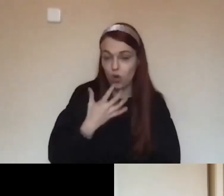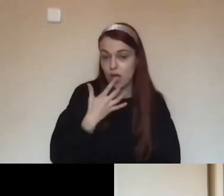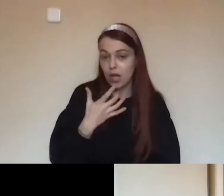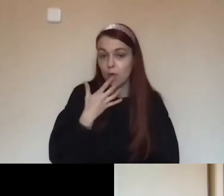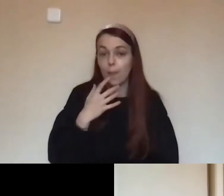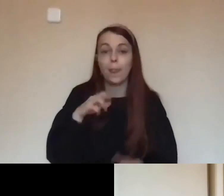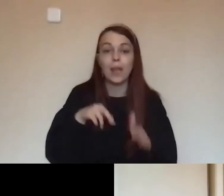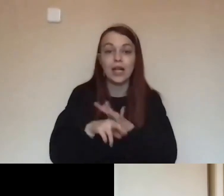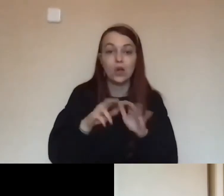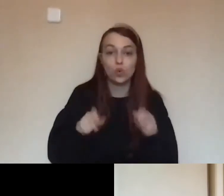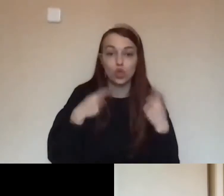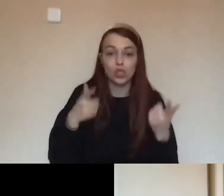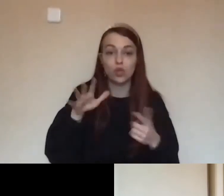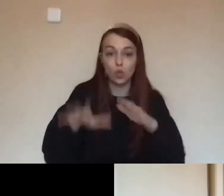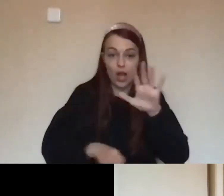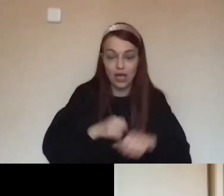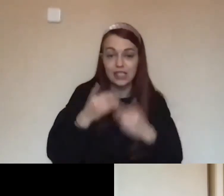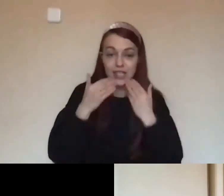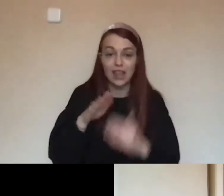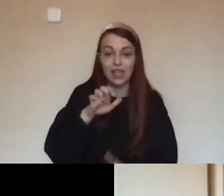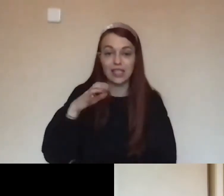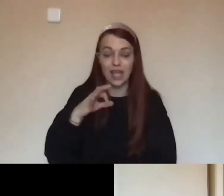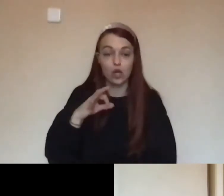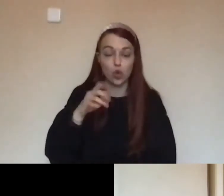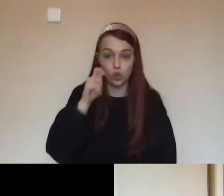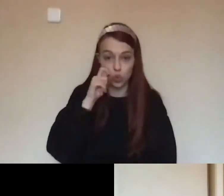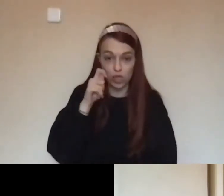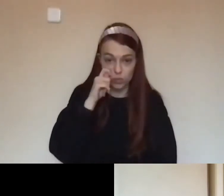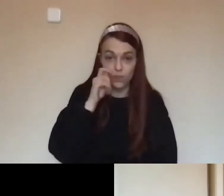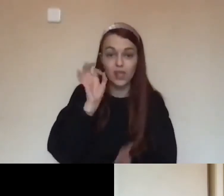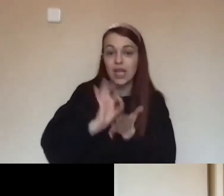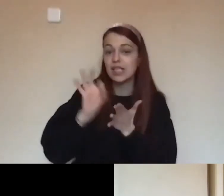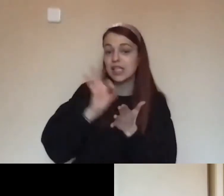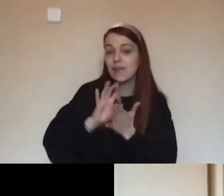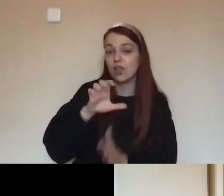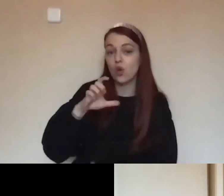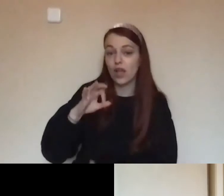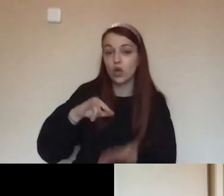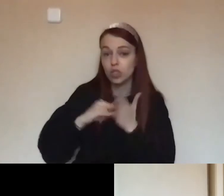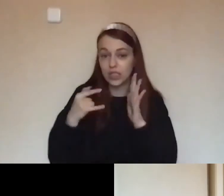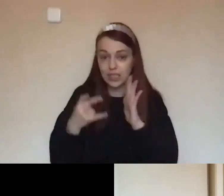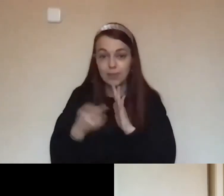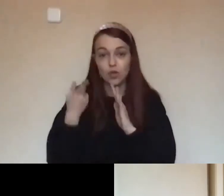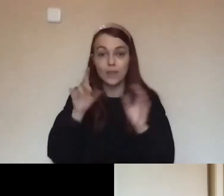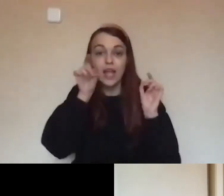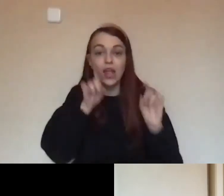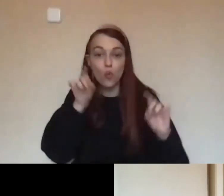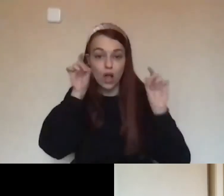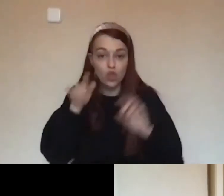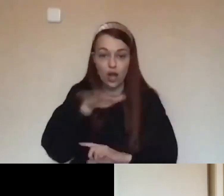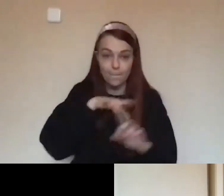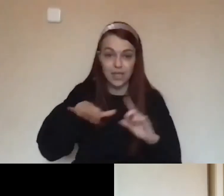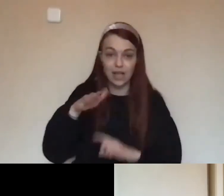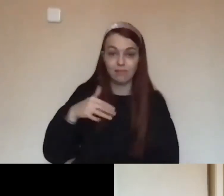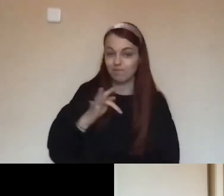recursos naturales mediante el ecoturismo, la valoración de servicios ecosistémicos y la educación ambiental. Carolina, tuya